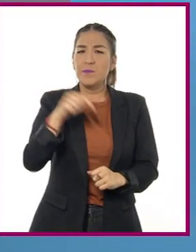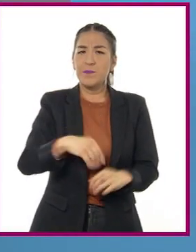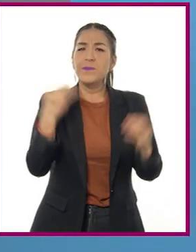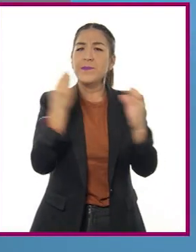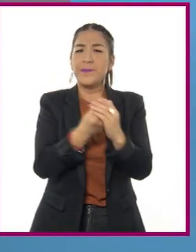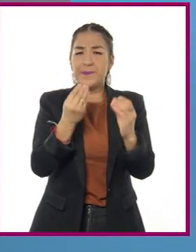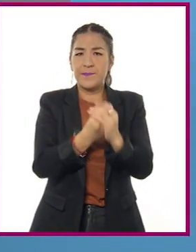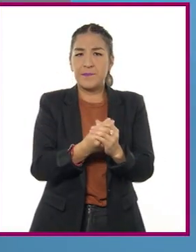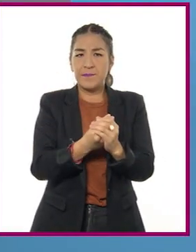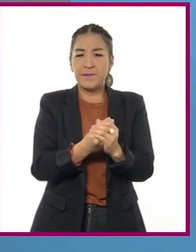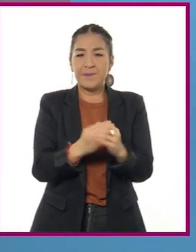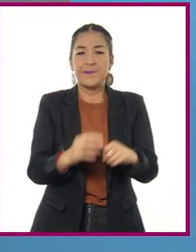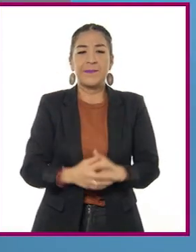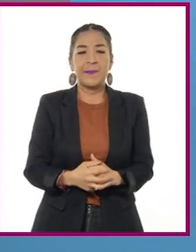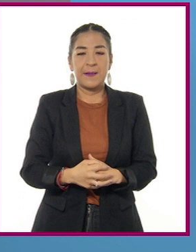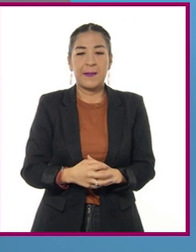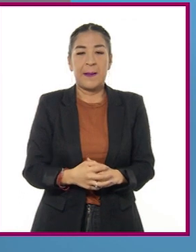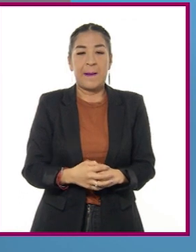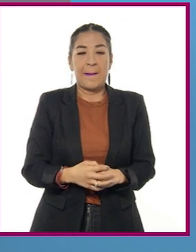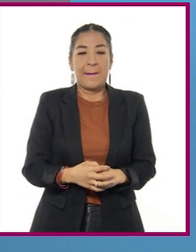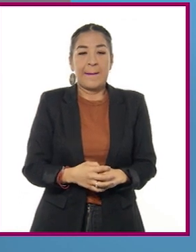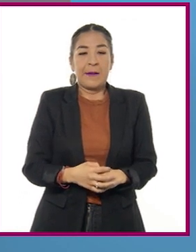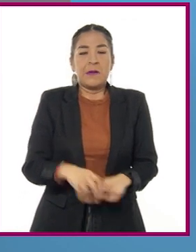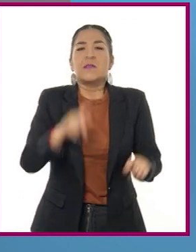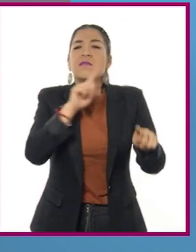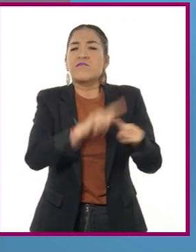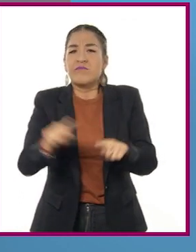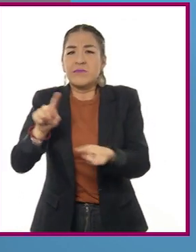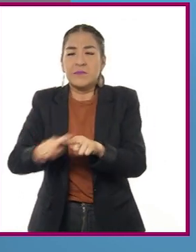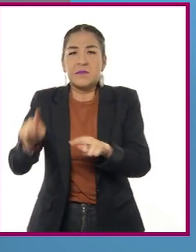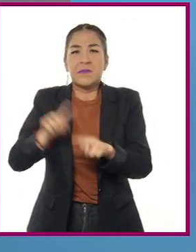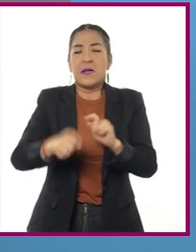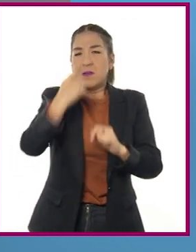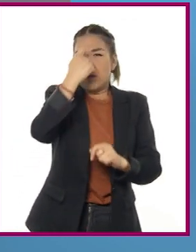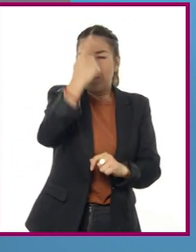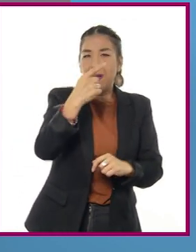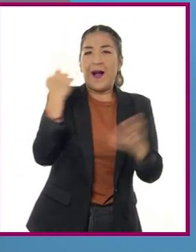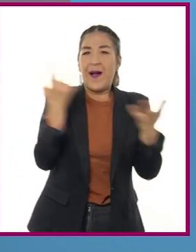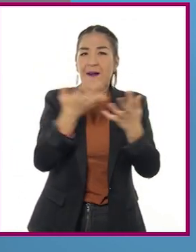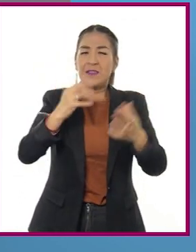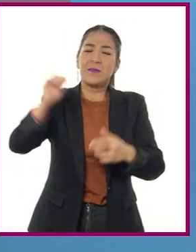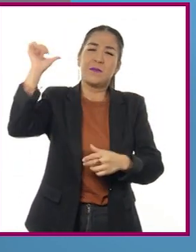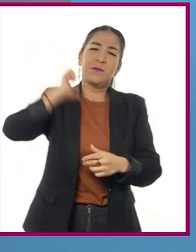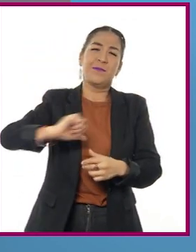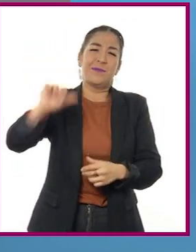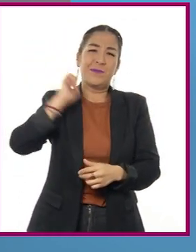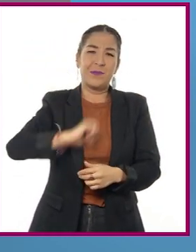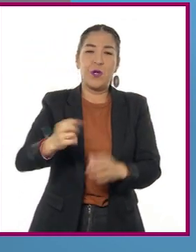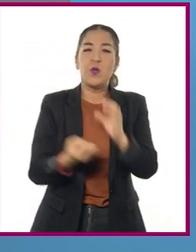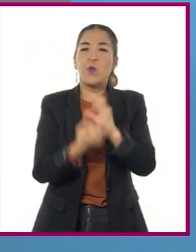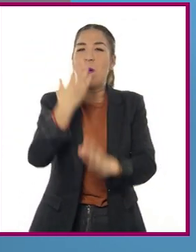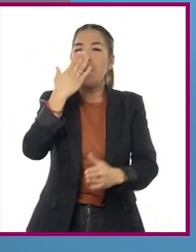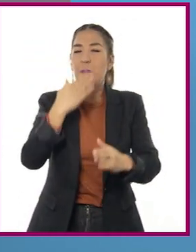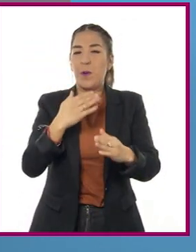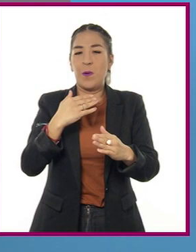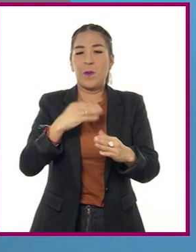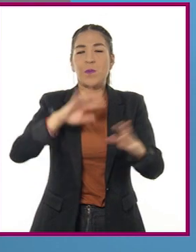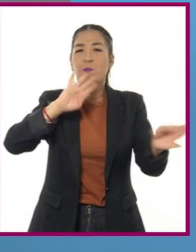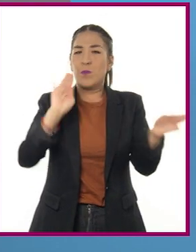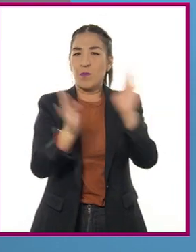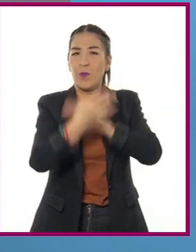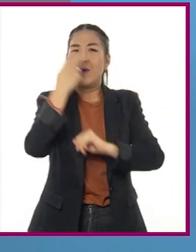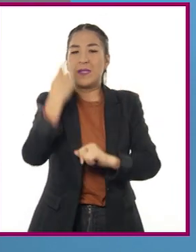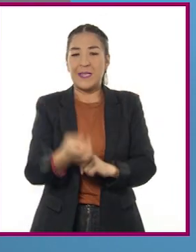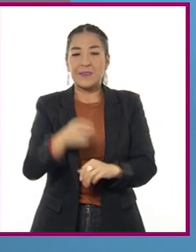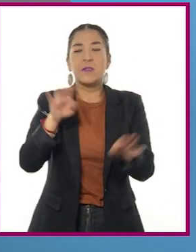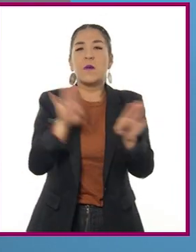hoy, revisaremos algunos de los inventarios que se realizaron sobre el Nuevo Mundo y cómo se desarrolló la actividad científica